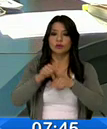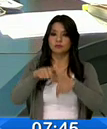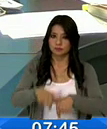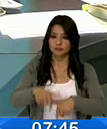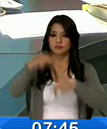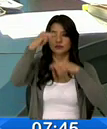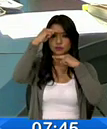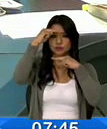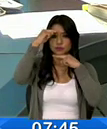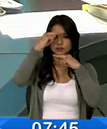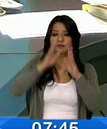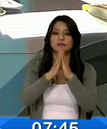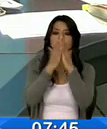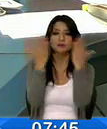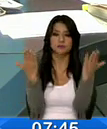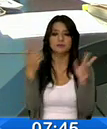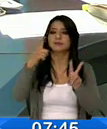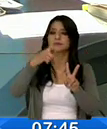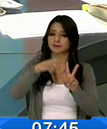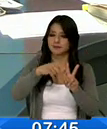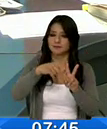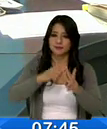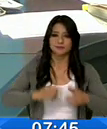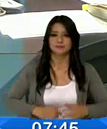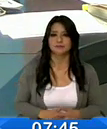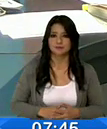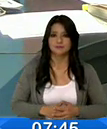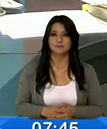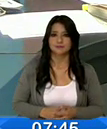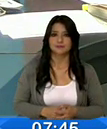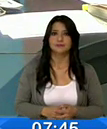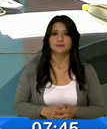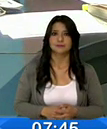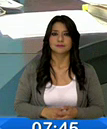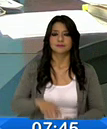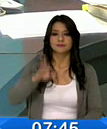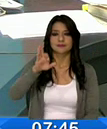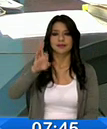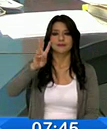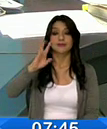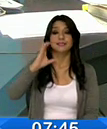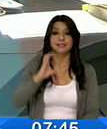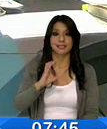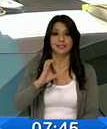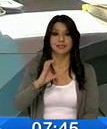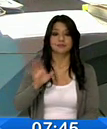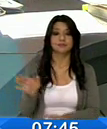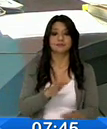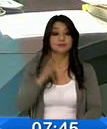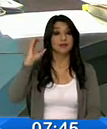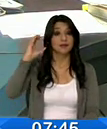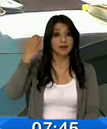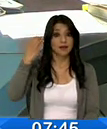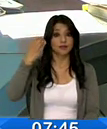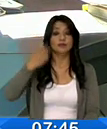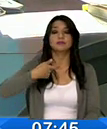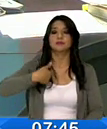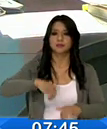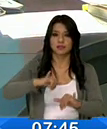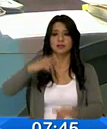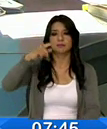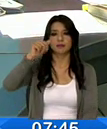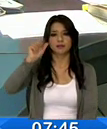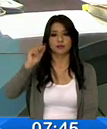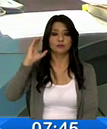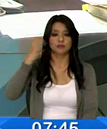el noticiero El Comercio TV, en Televicentro. En las radios continuamos, Platinum FM